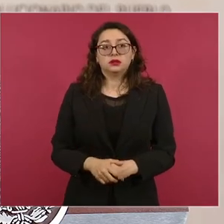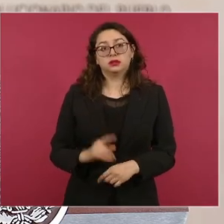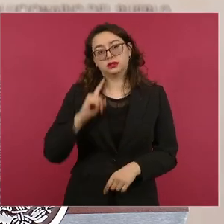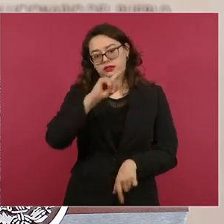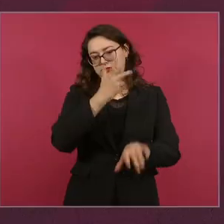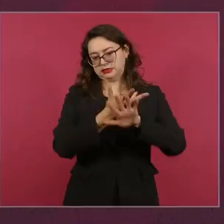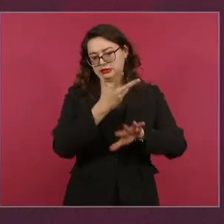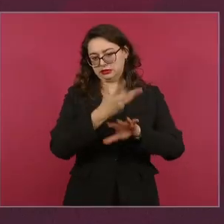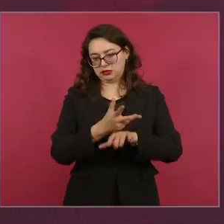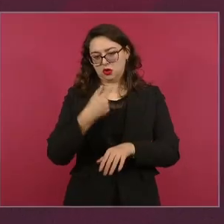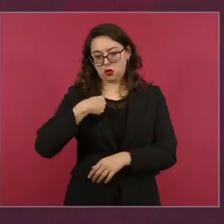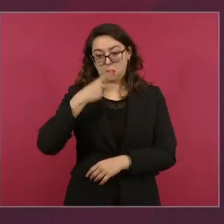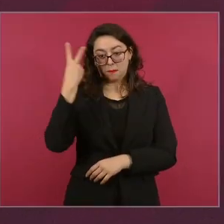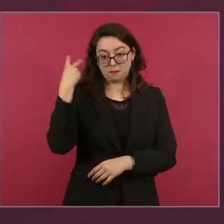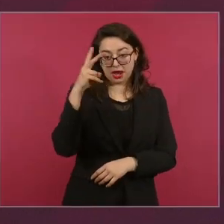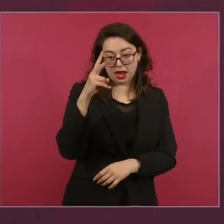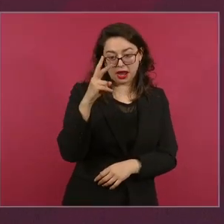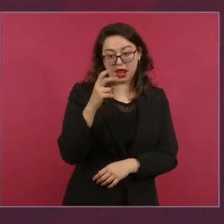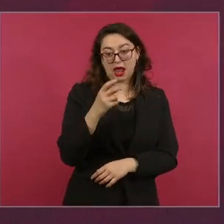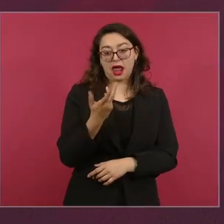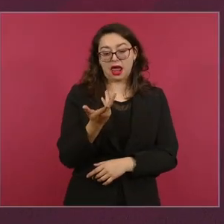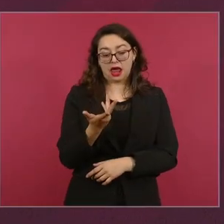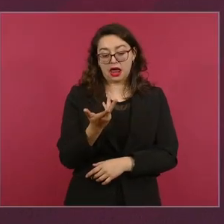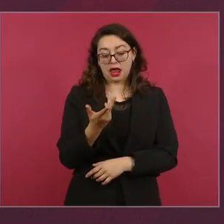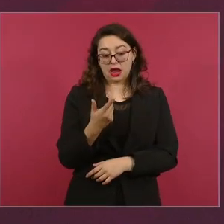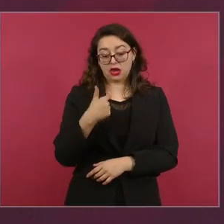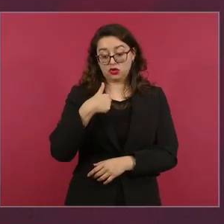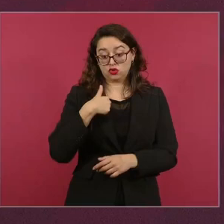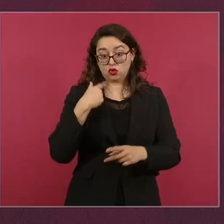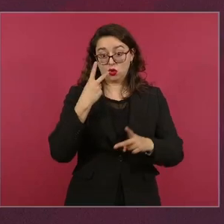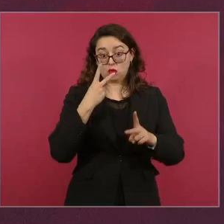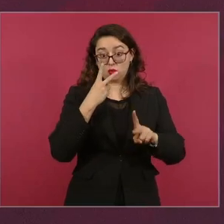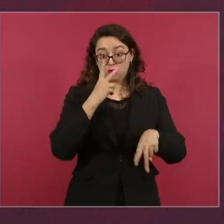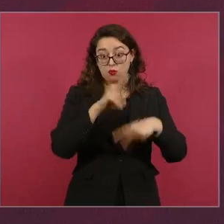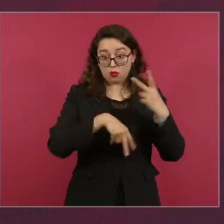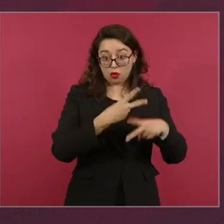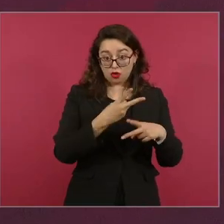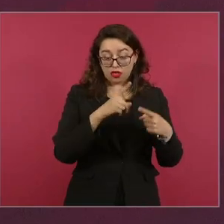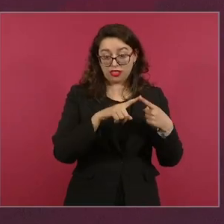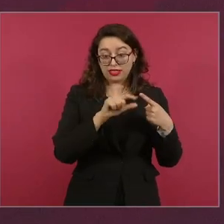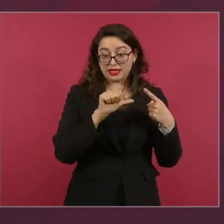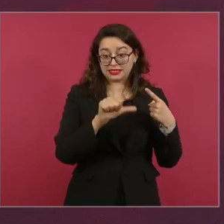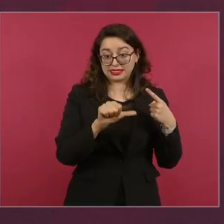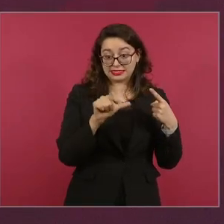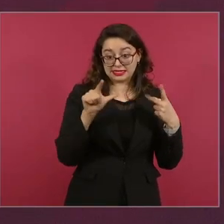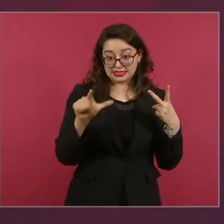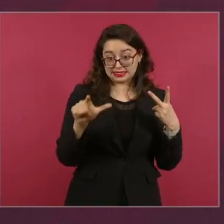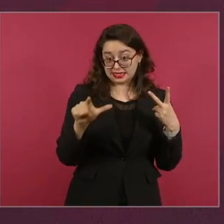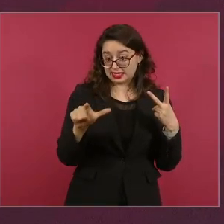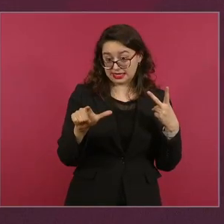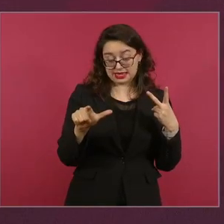definida. Yo voy a estar 16 y 17.